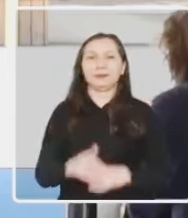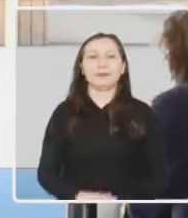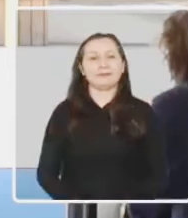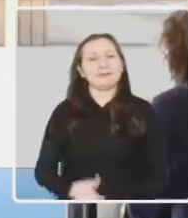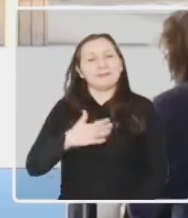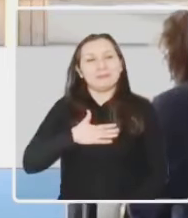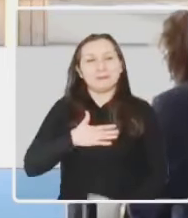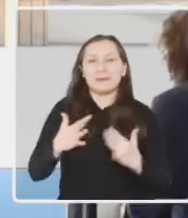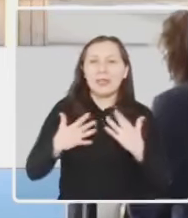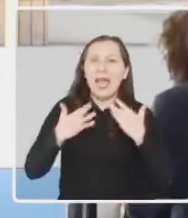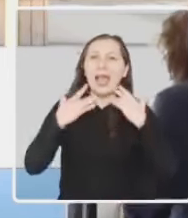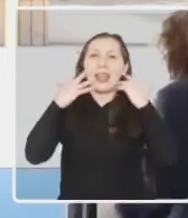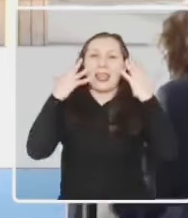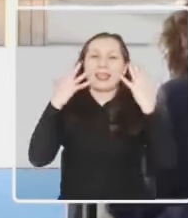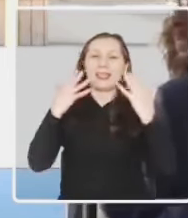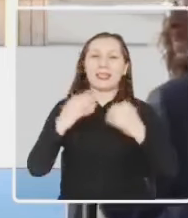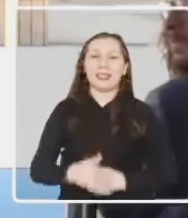Qué alegría.